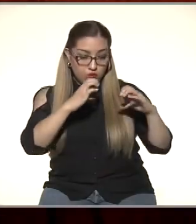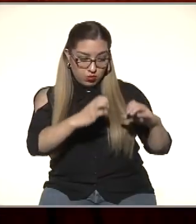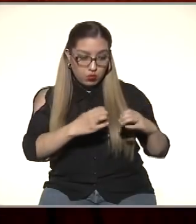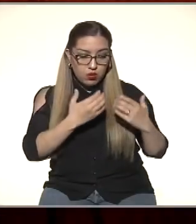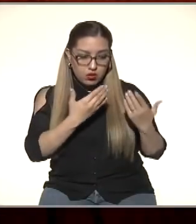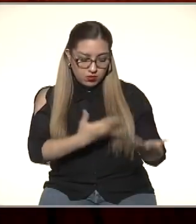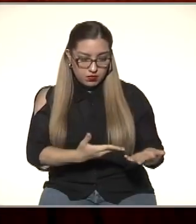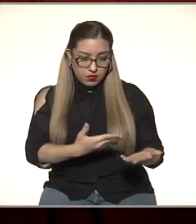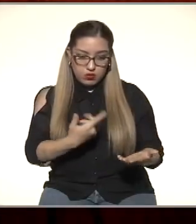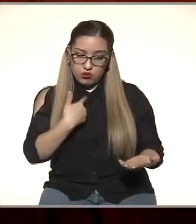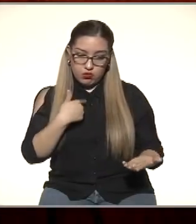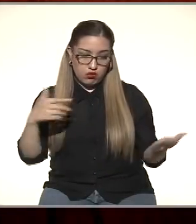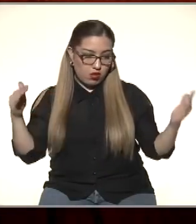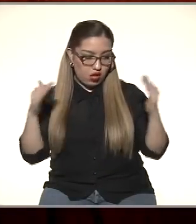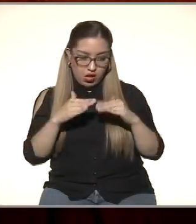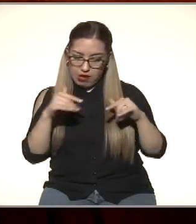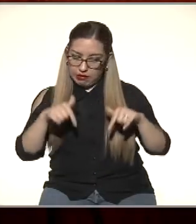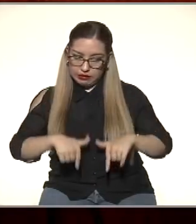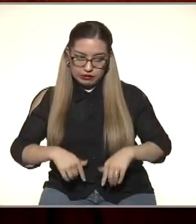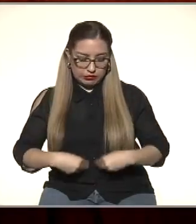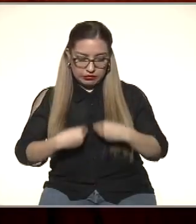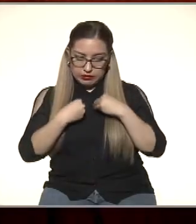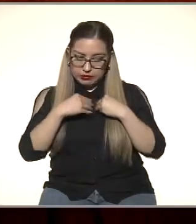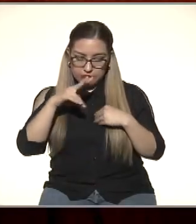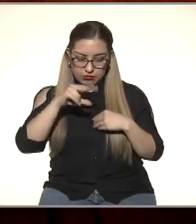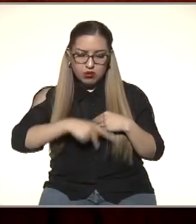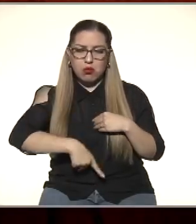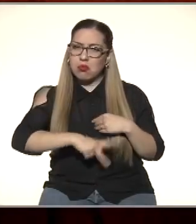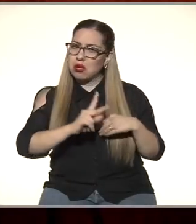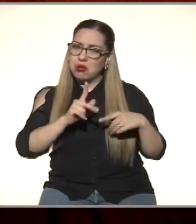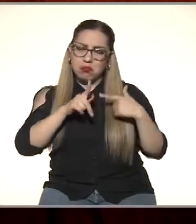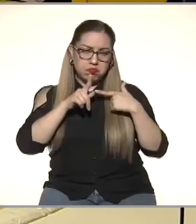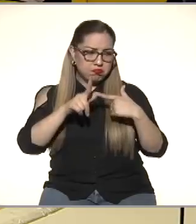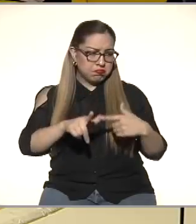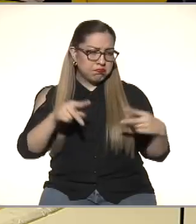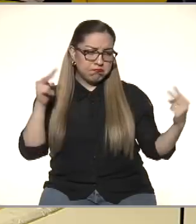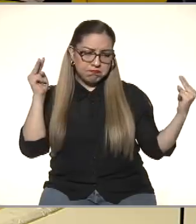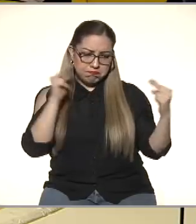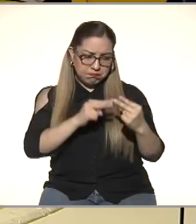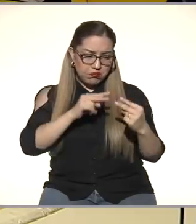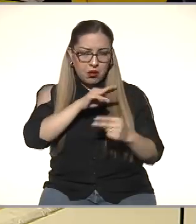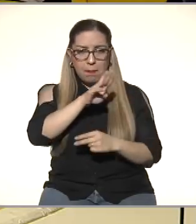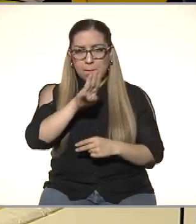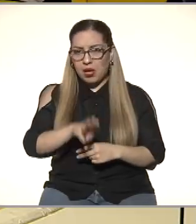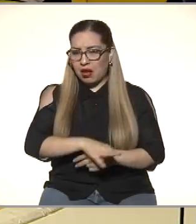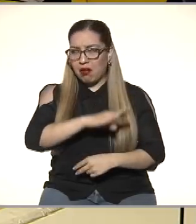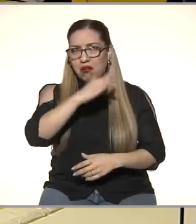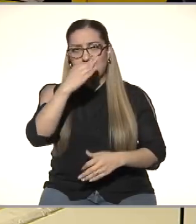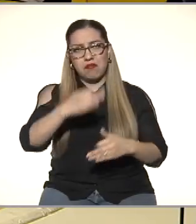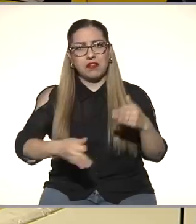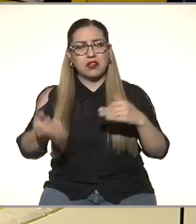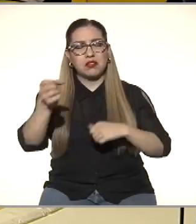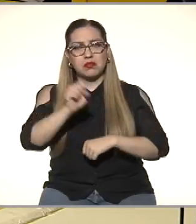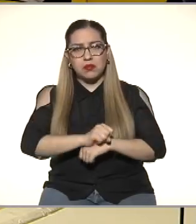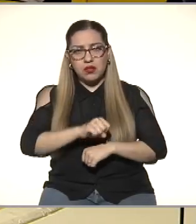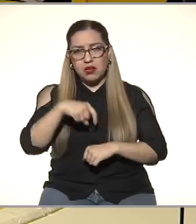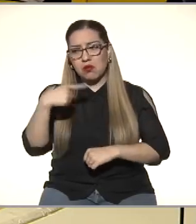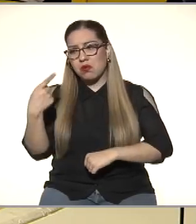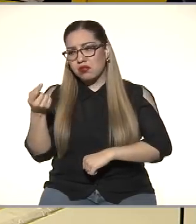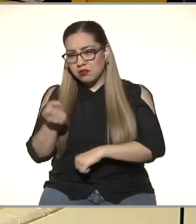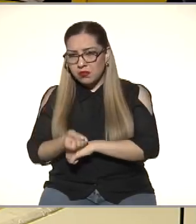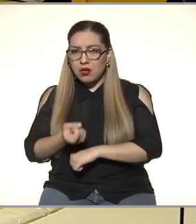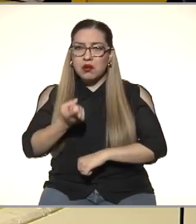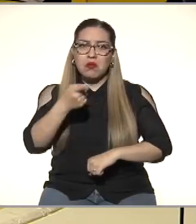aquí, ¿no? No voy a vivir aquí, pero voy a seguirte viendo los miércoles, el fin de semana, o una semana y una semana, no sé, ¿no?